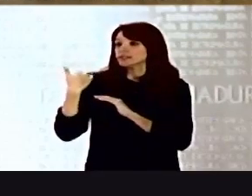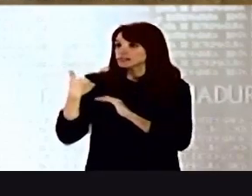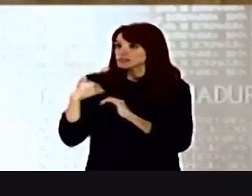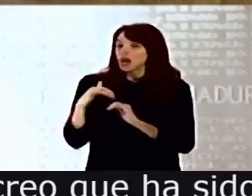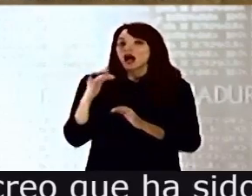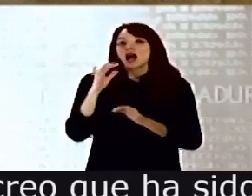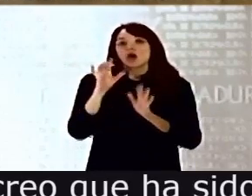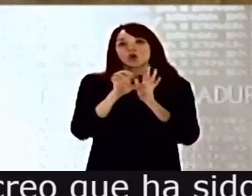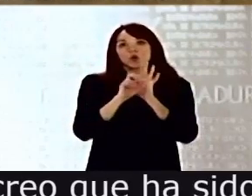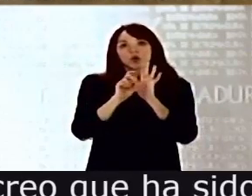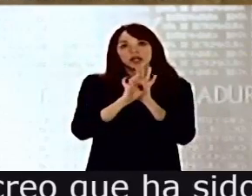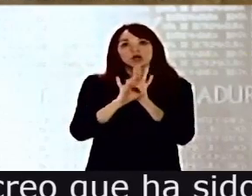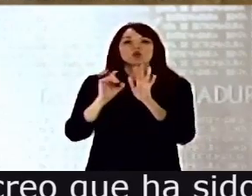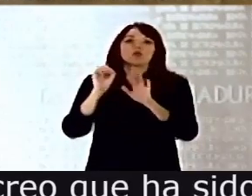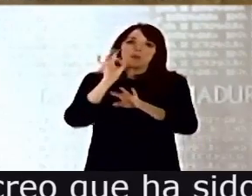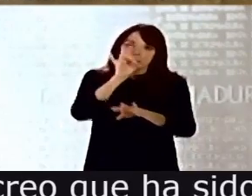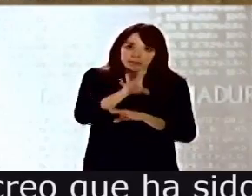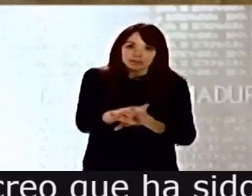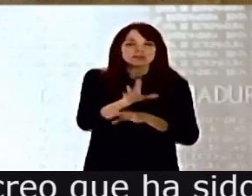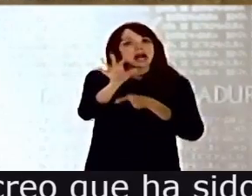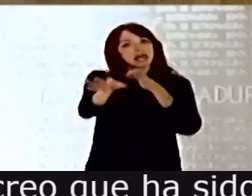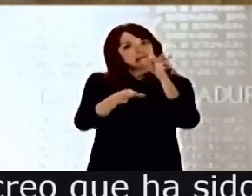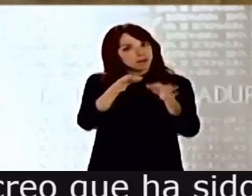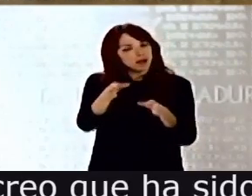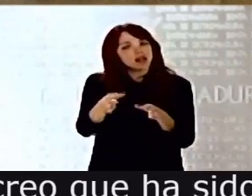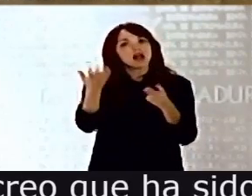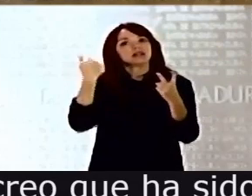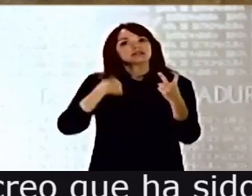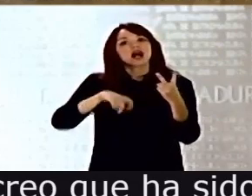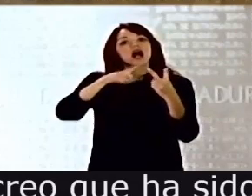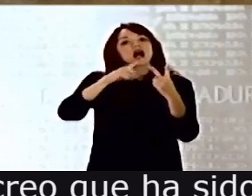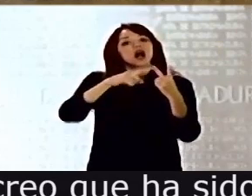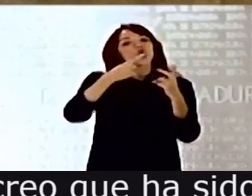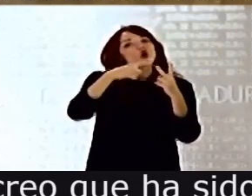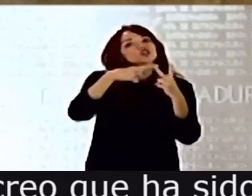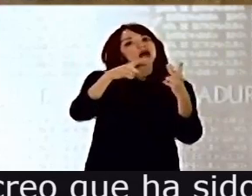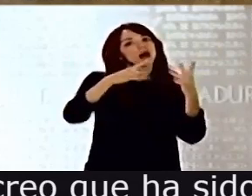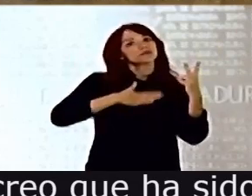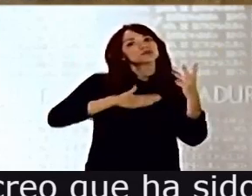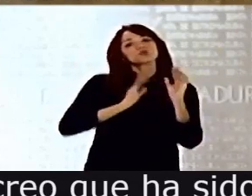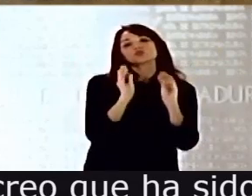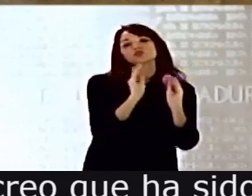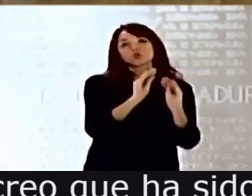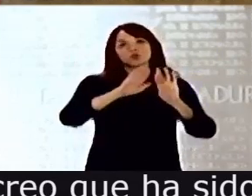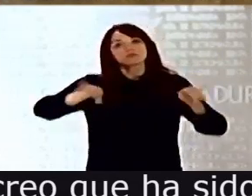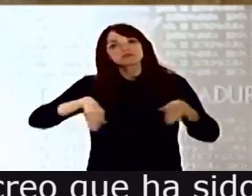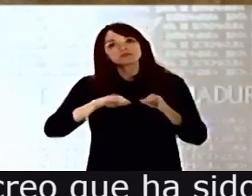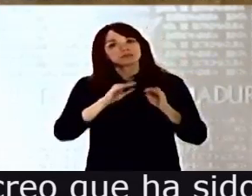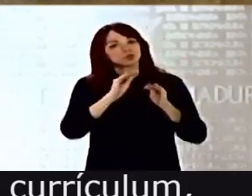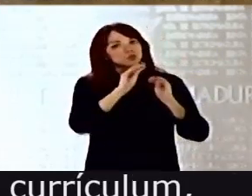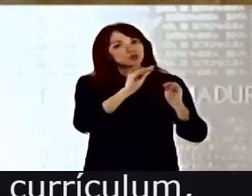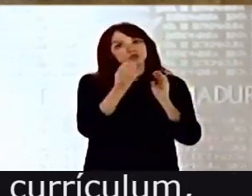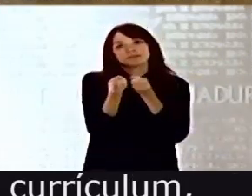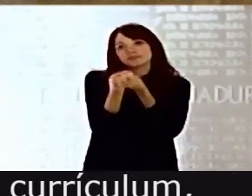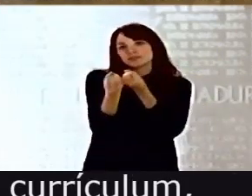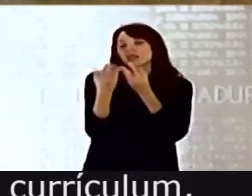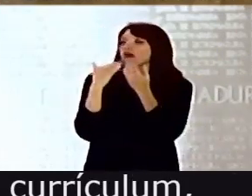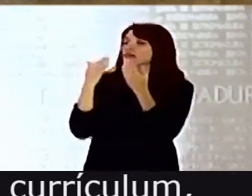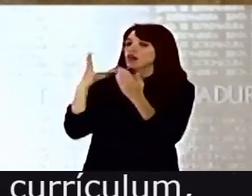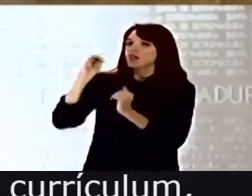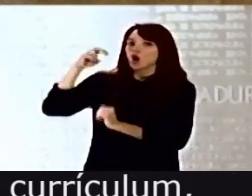su currículum, toda su experiencia y todo eso, también sus posesiones y sus bienes, y ha comparecido en sede parlamentaria, gracias Concha,